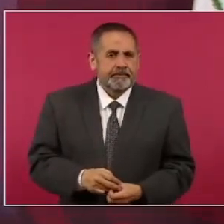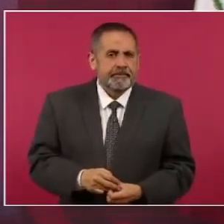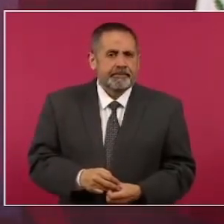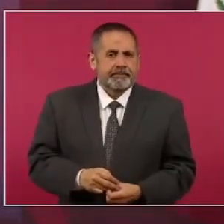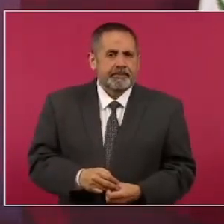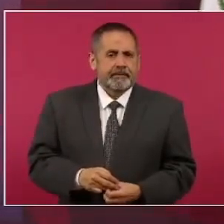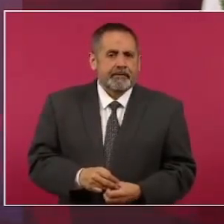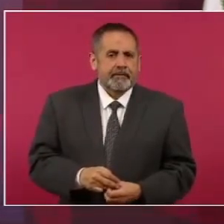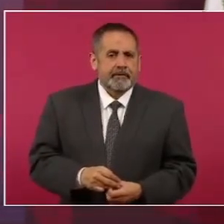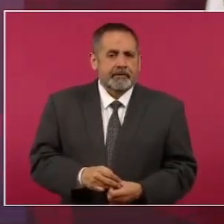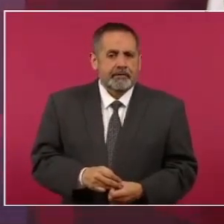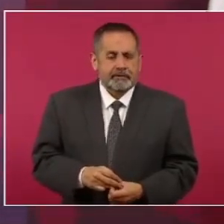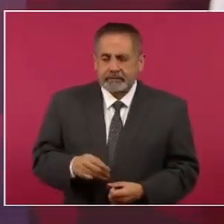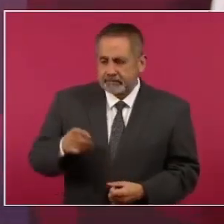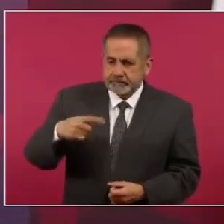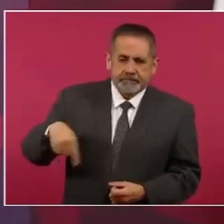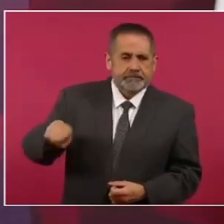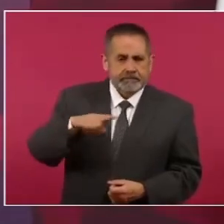la economía